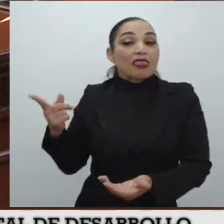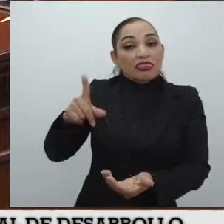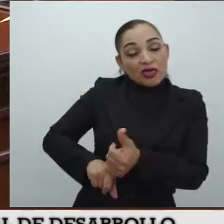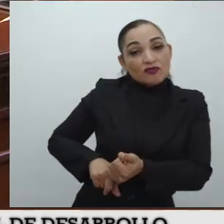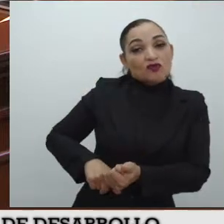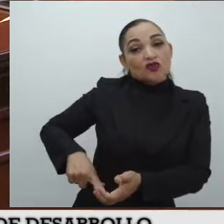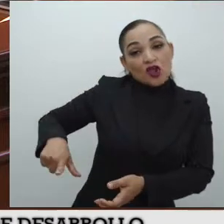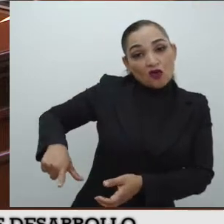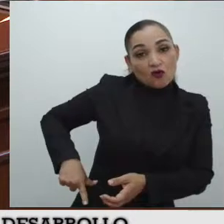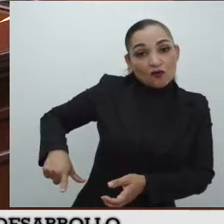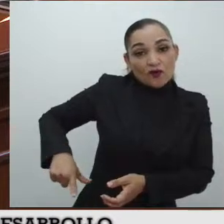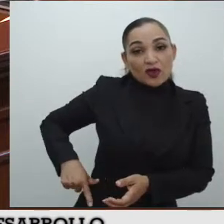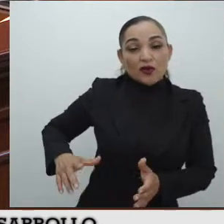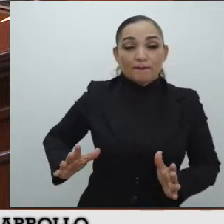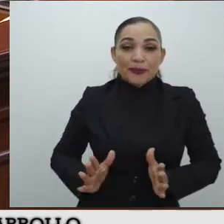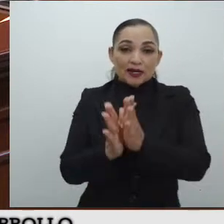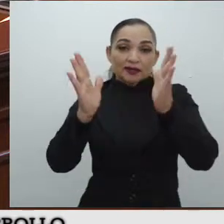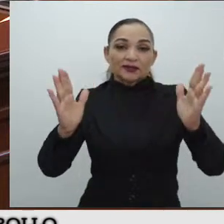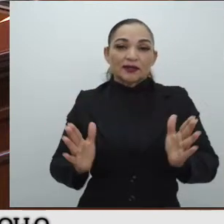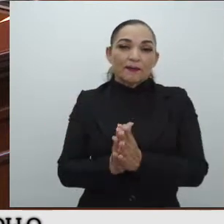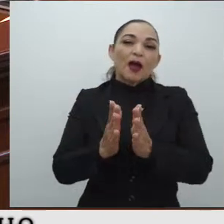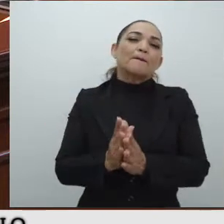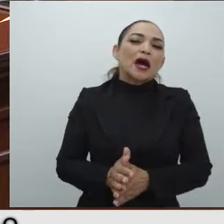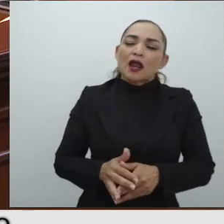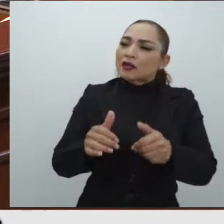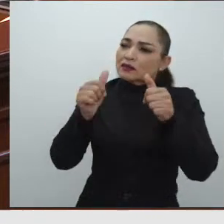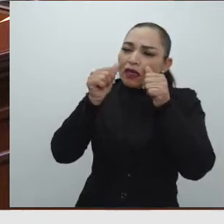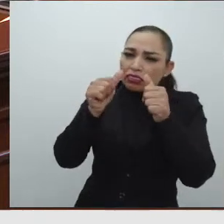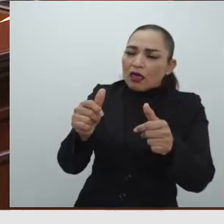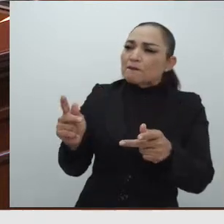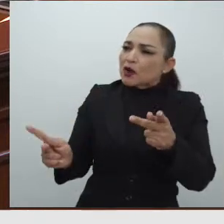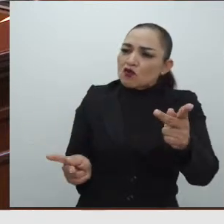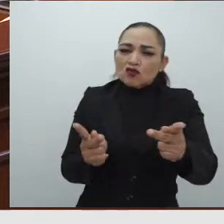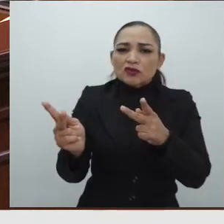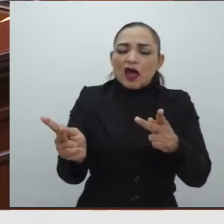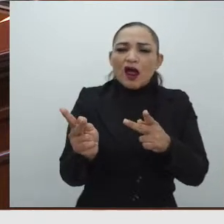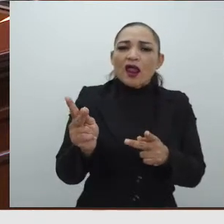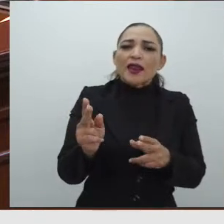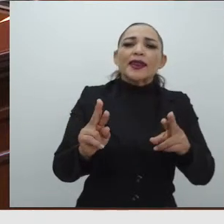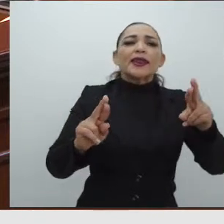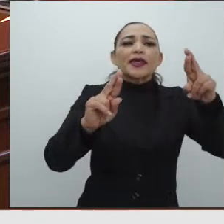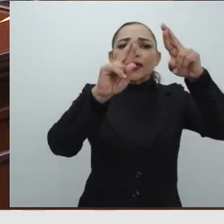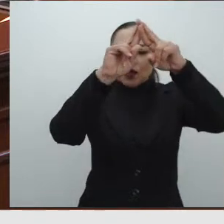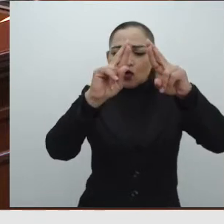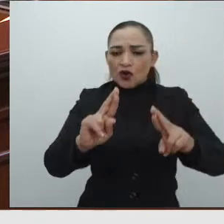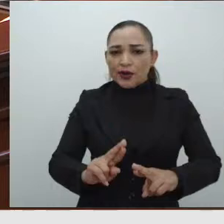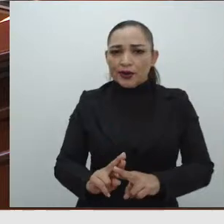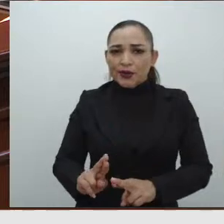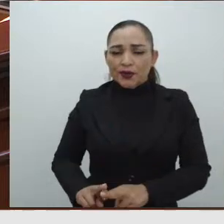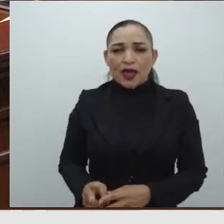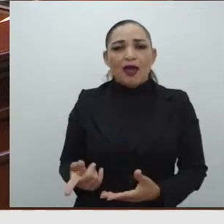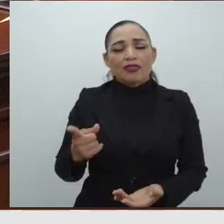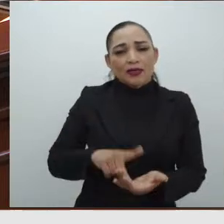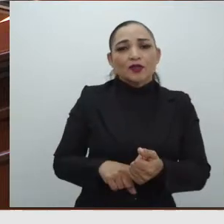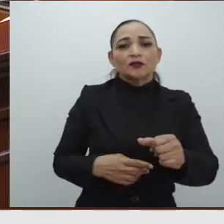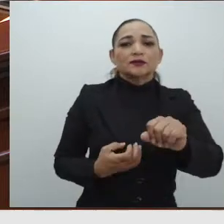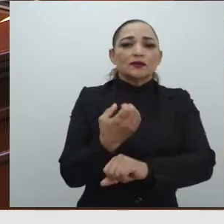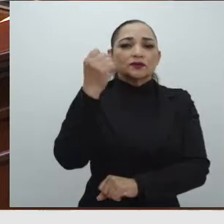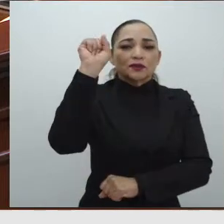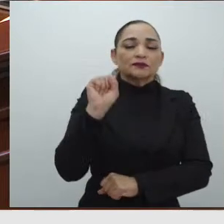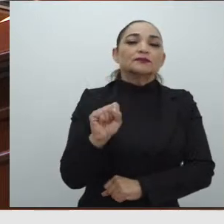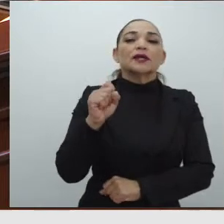las peculiaridades de cada una de las regiones que comprende el Estado de Sinaloa. Y es a partir de